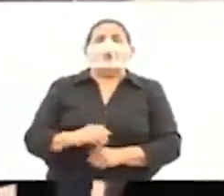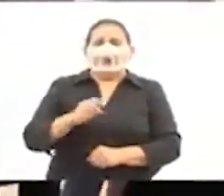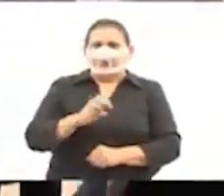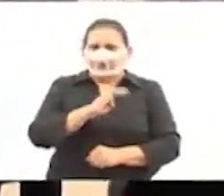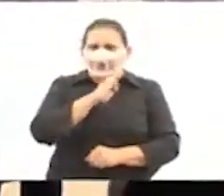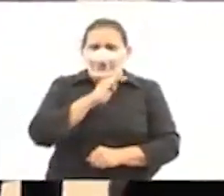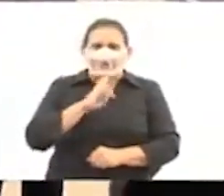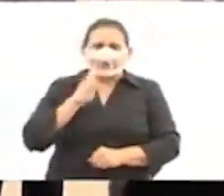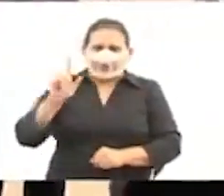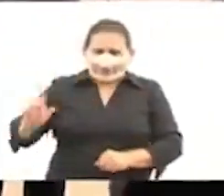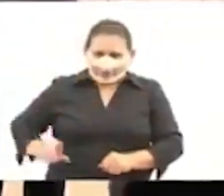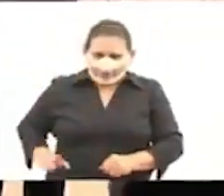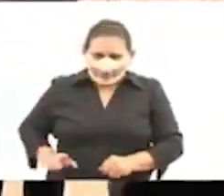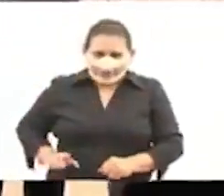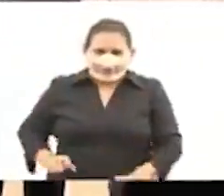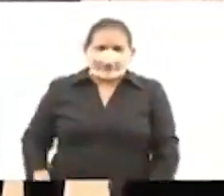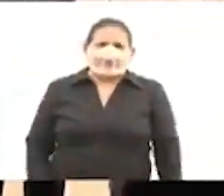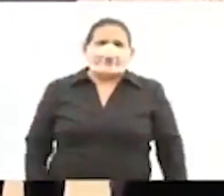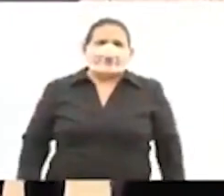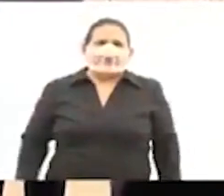vila dosal